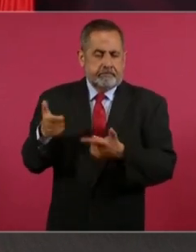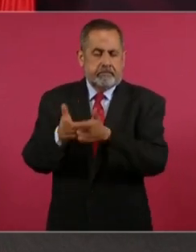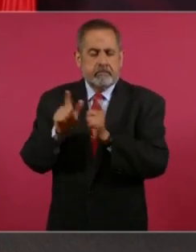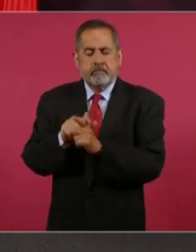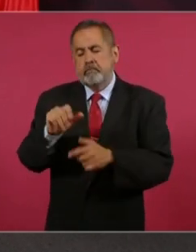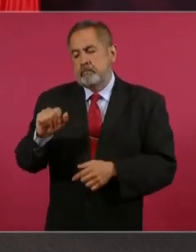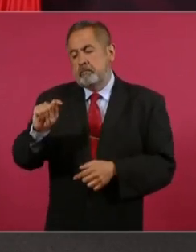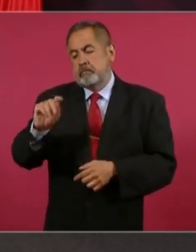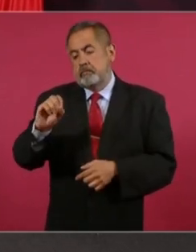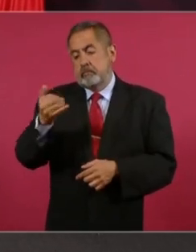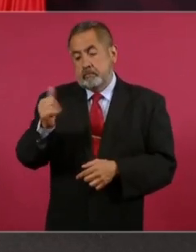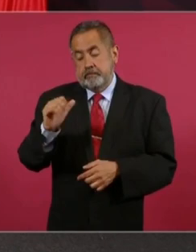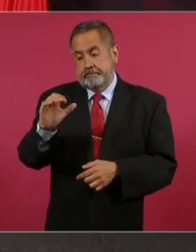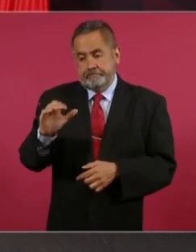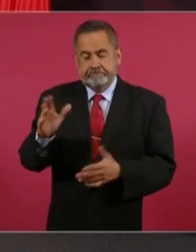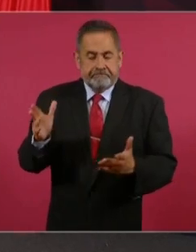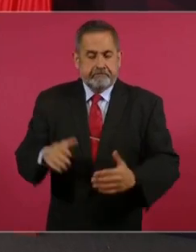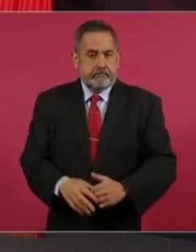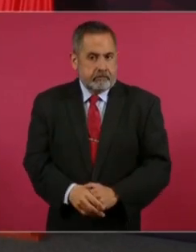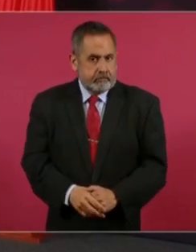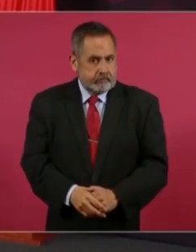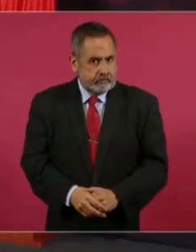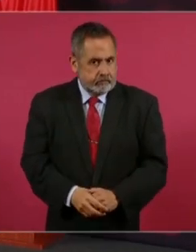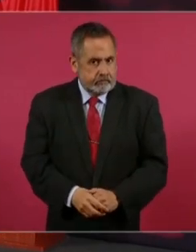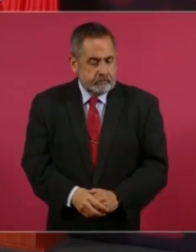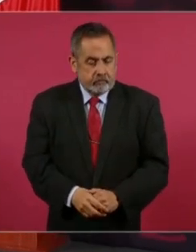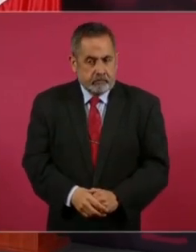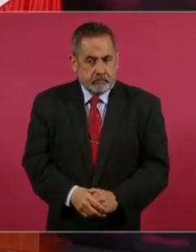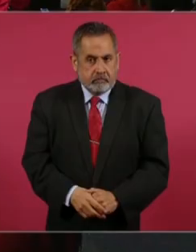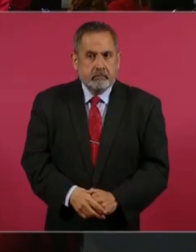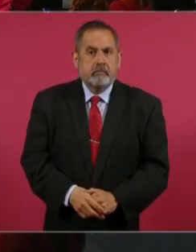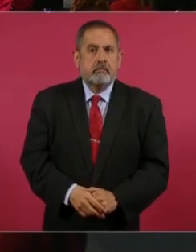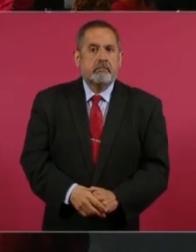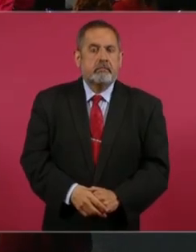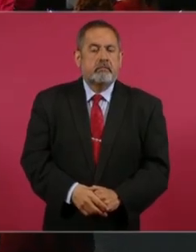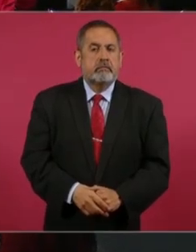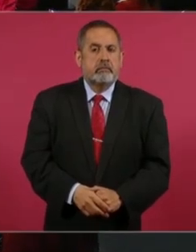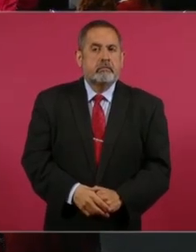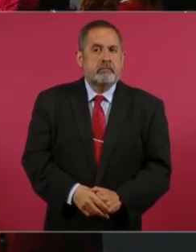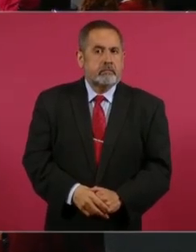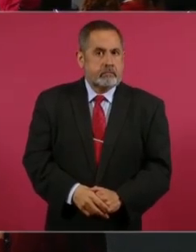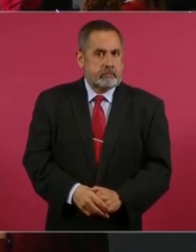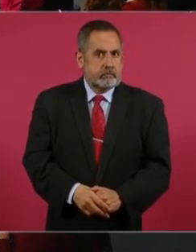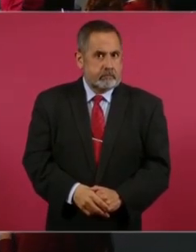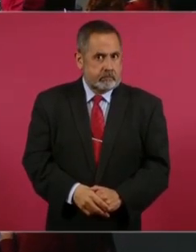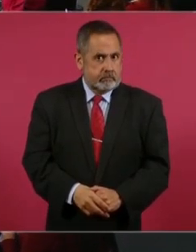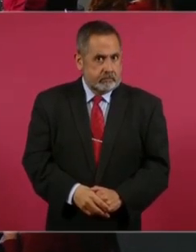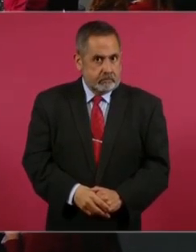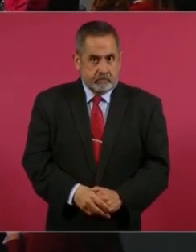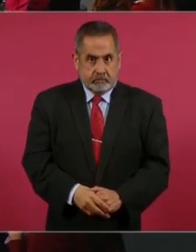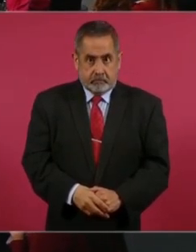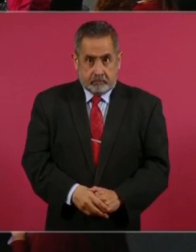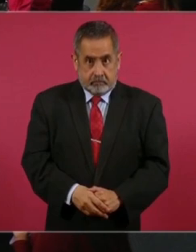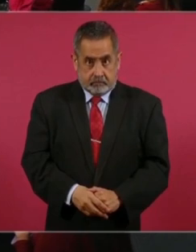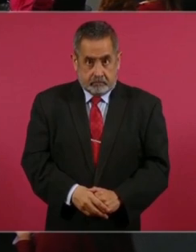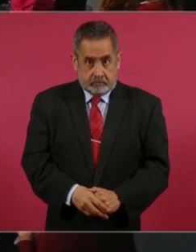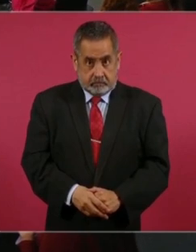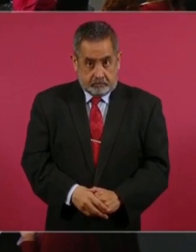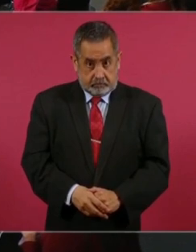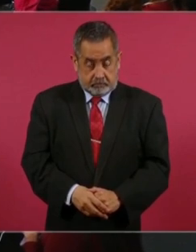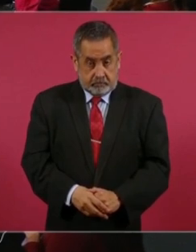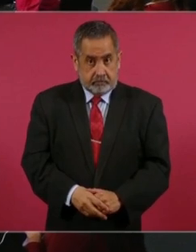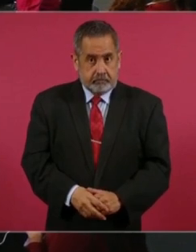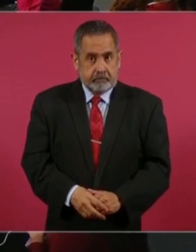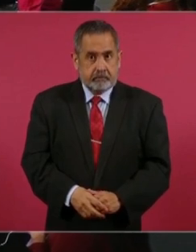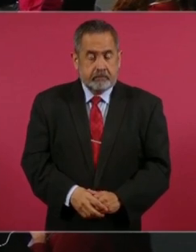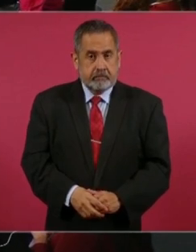en Atoyac. Sí. El senador acaba de quedar hace unos minutos que está llamando a exhortar a la